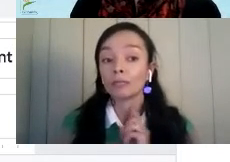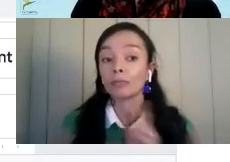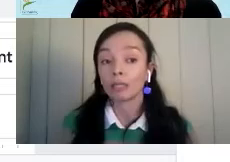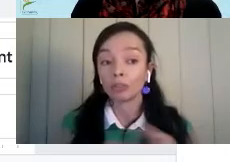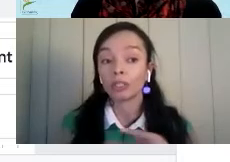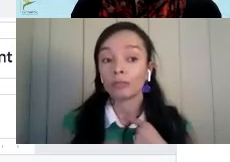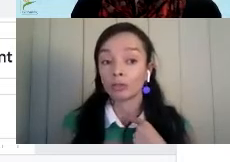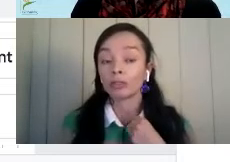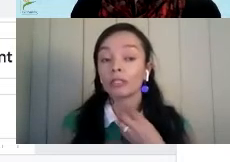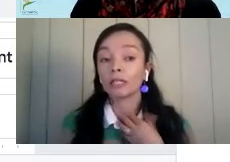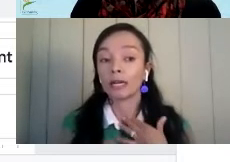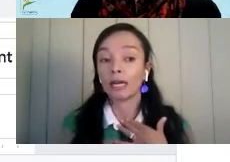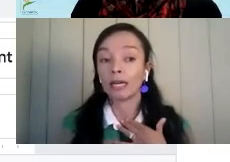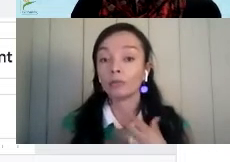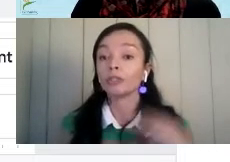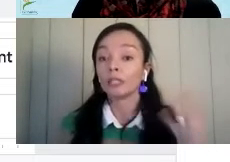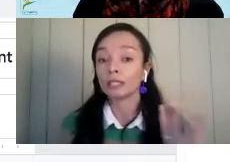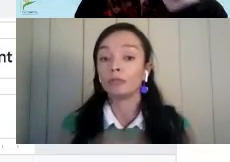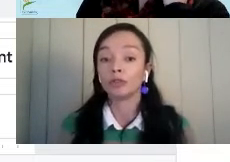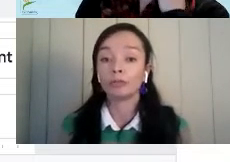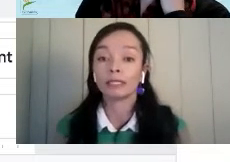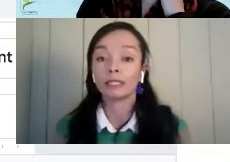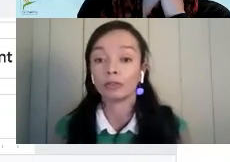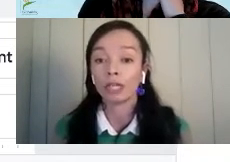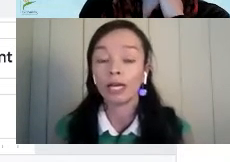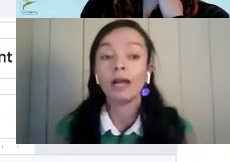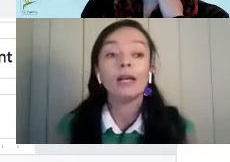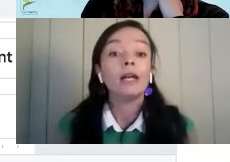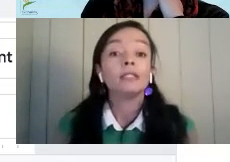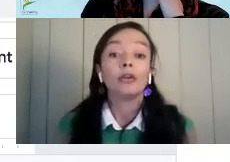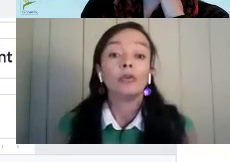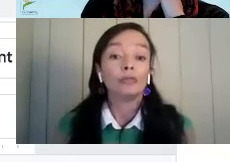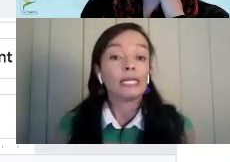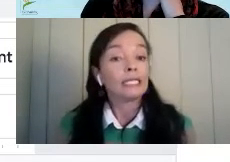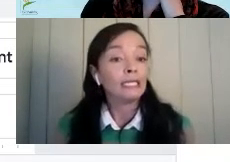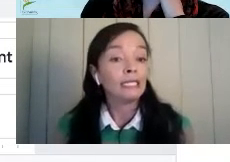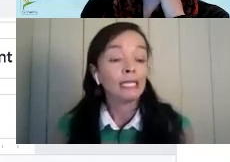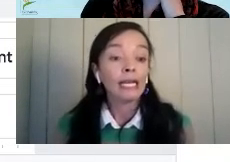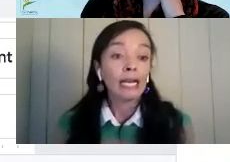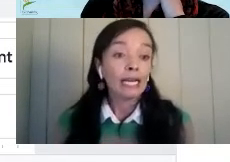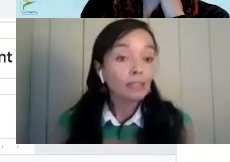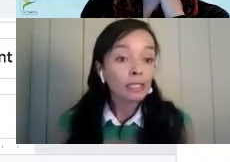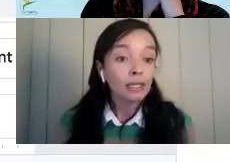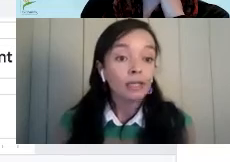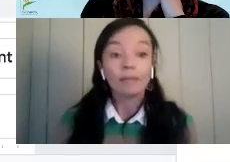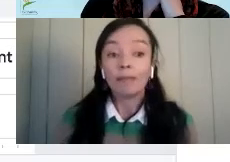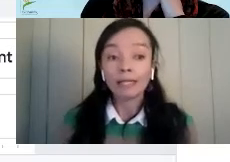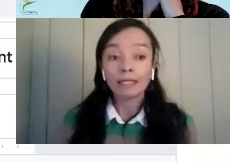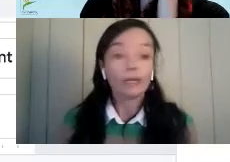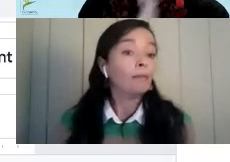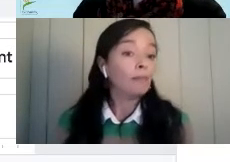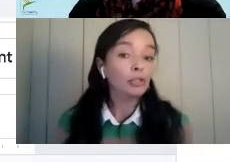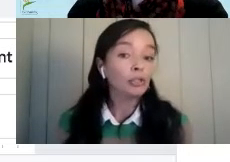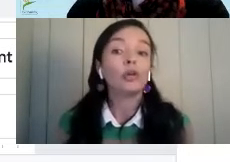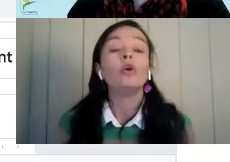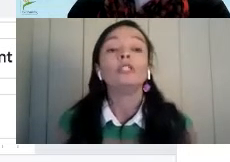puede expresar muchas más cosas. La caja de las voces ya está mucho más desarrollada. Ya no vamos a decir leche, más